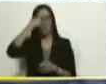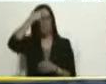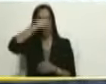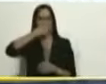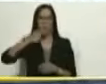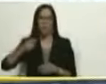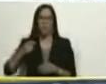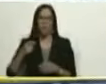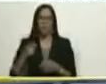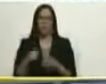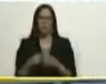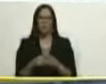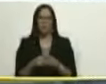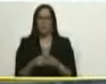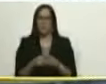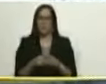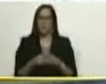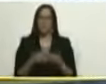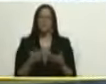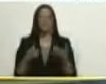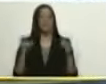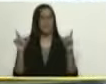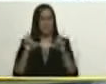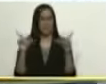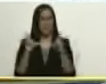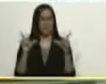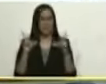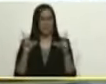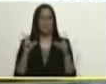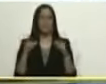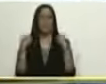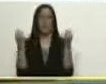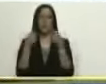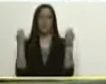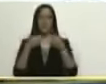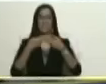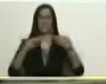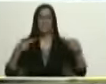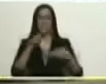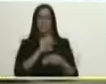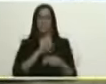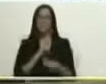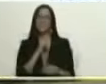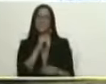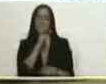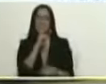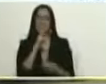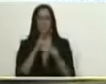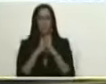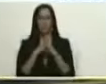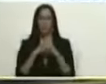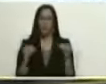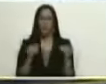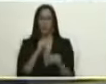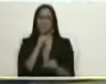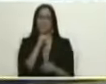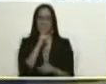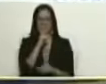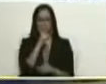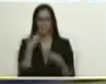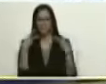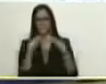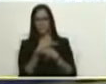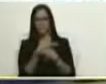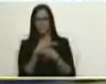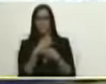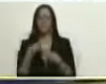Las agencias de noticias, las grandes redes sociales silencian todo esto. Lo silencian y lo